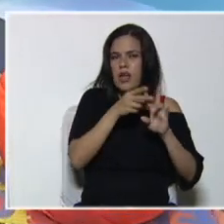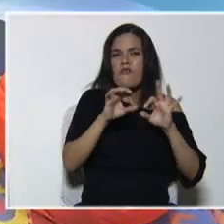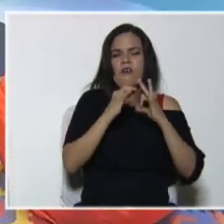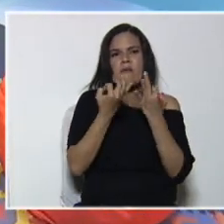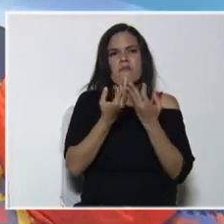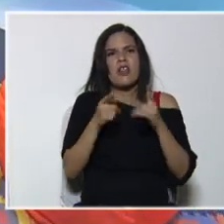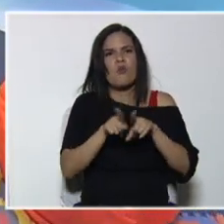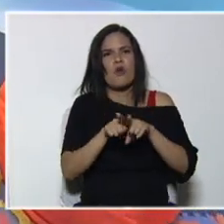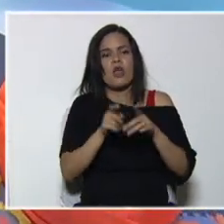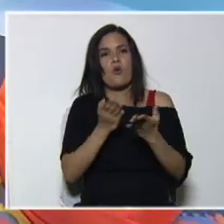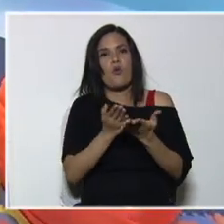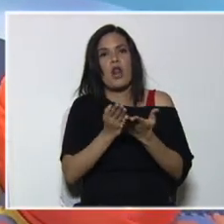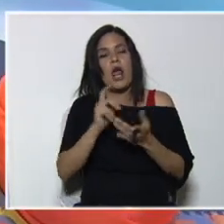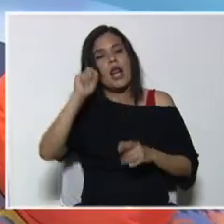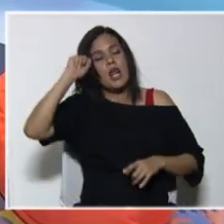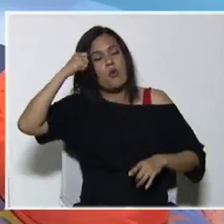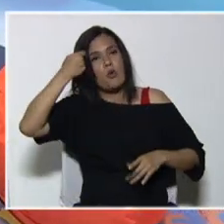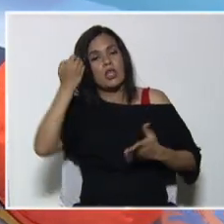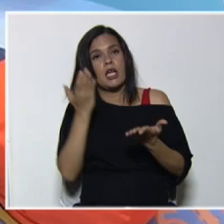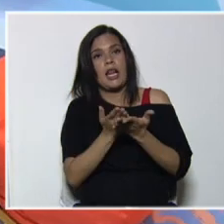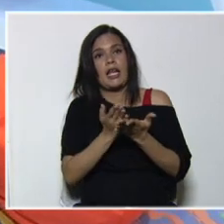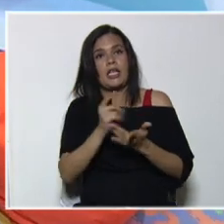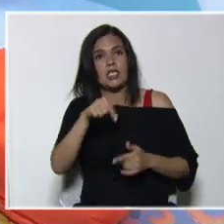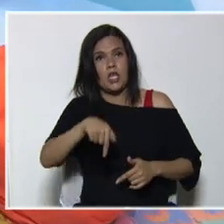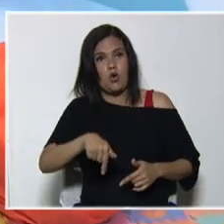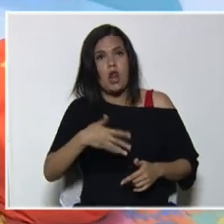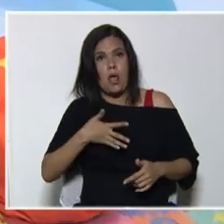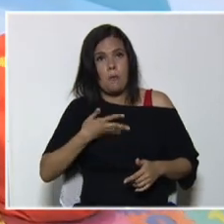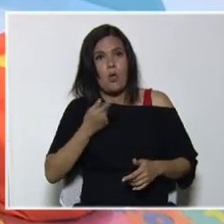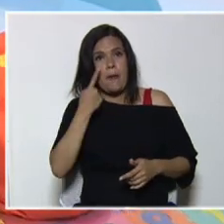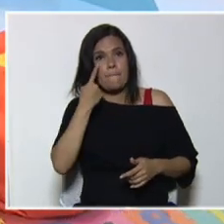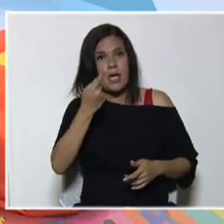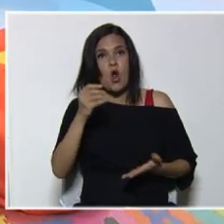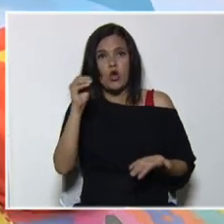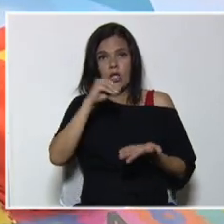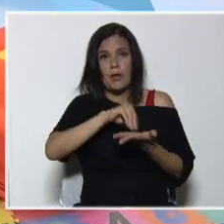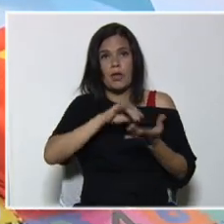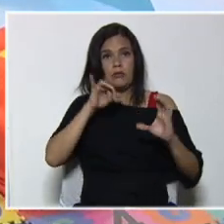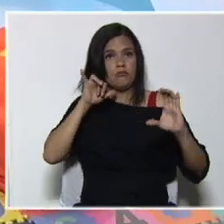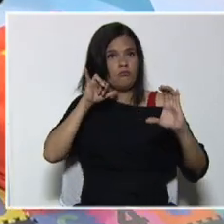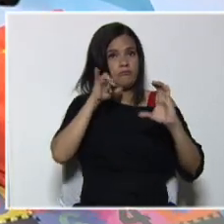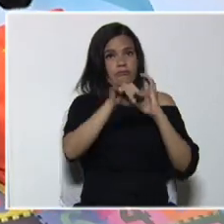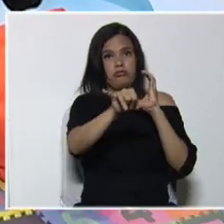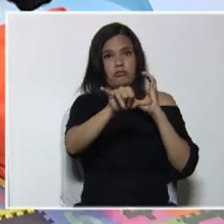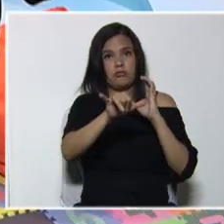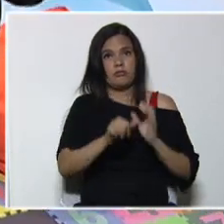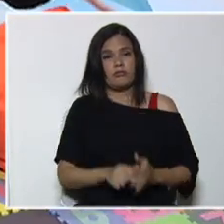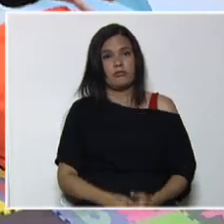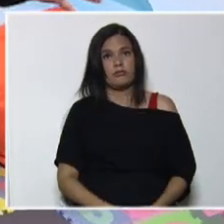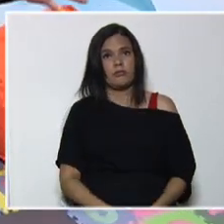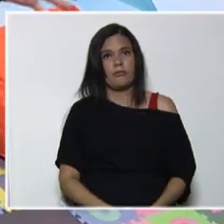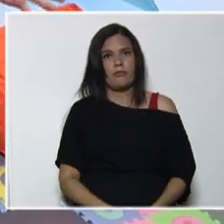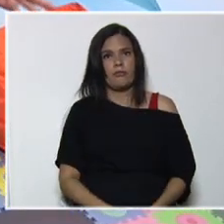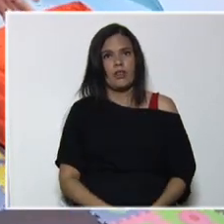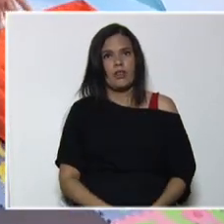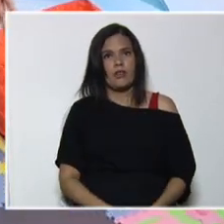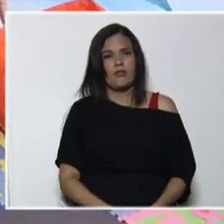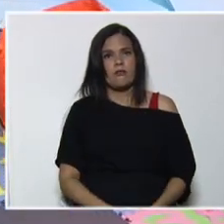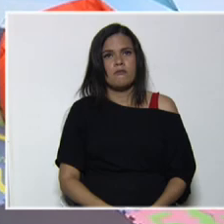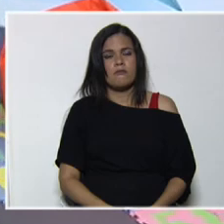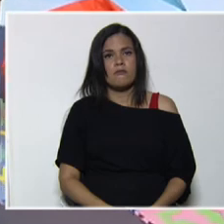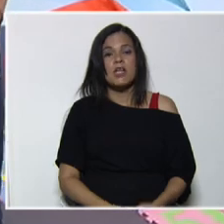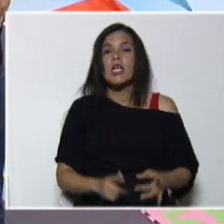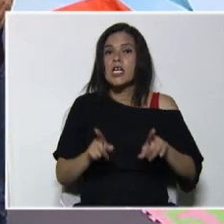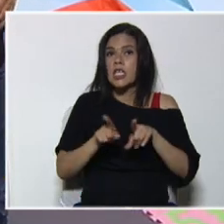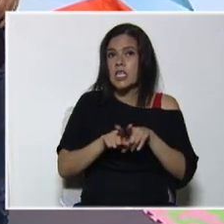cadafamiliaunescuela. Recuerden que la clase del día de hoy pueden visualizarla nuevamente en nuestra página oficial de YouTube, que es Cada Familia Una Escuela, y